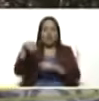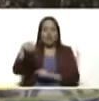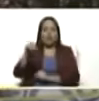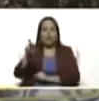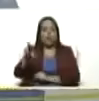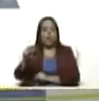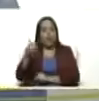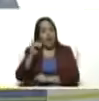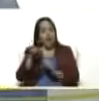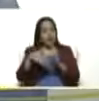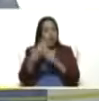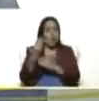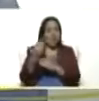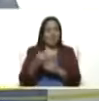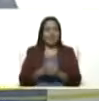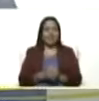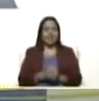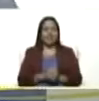moda.